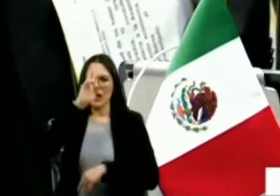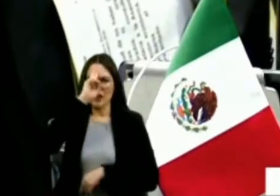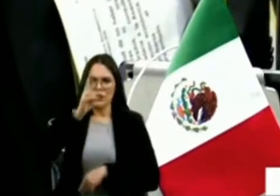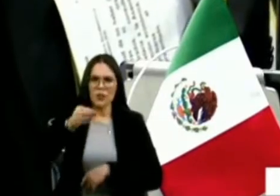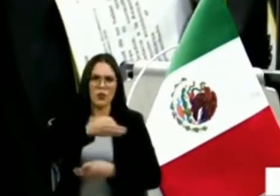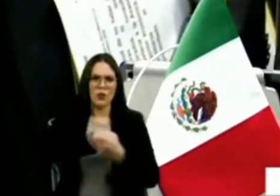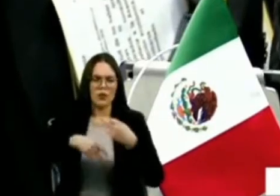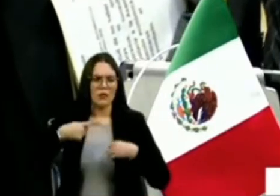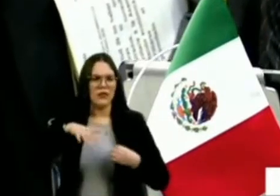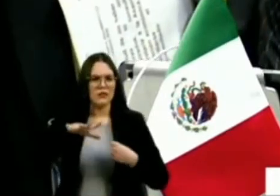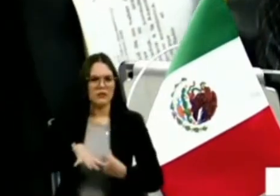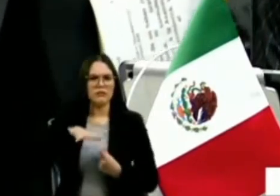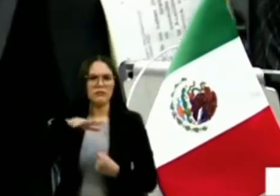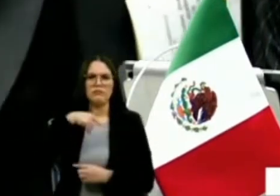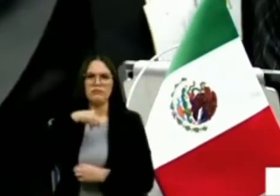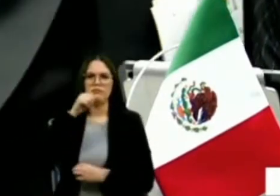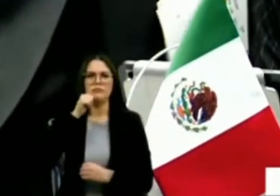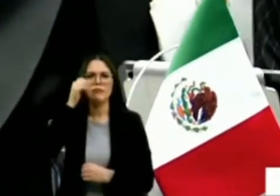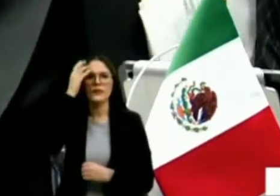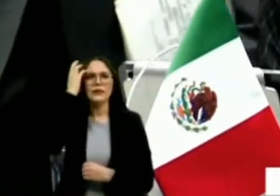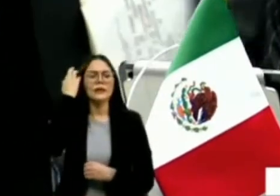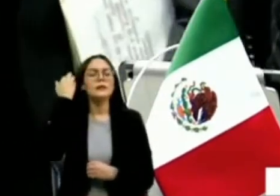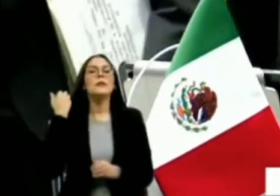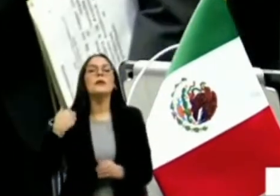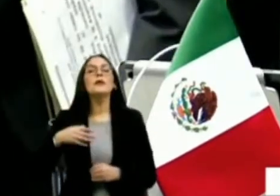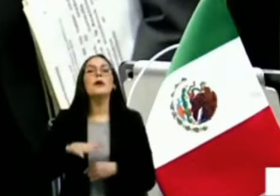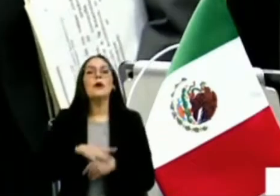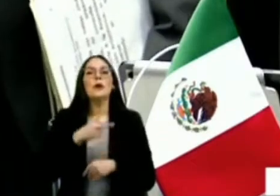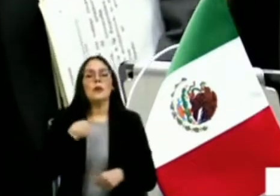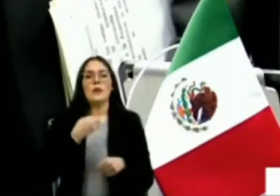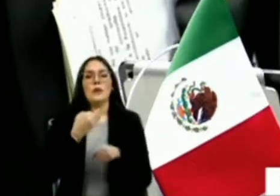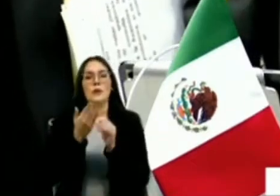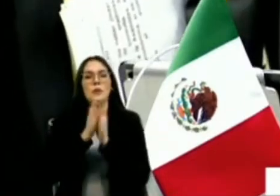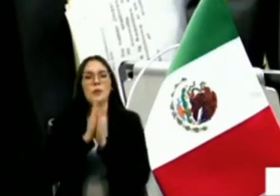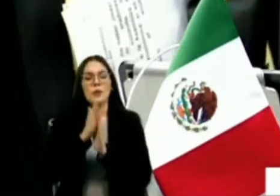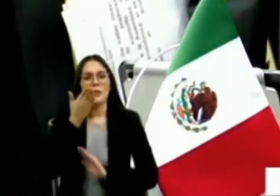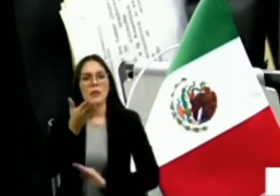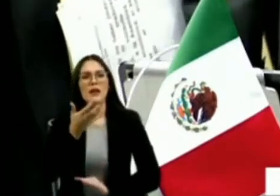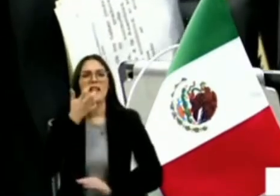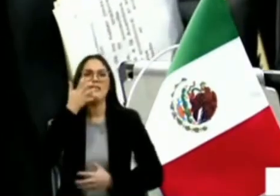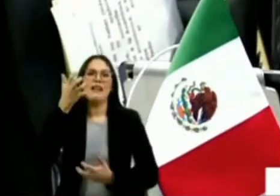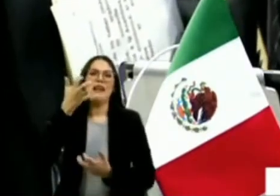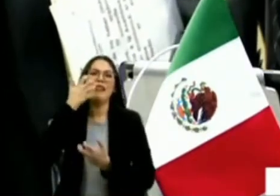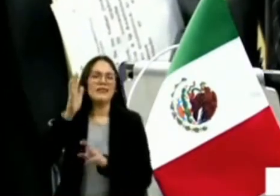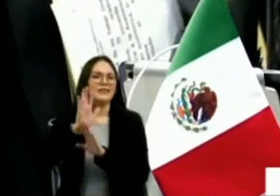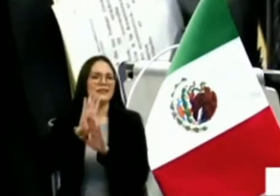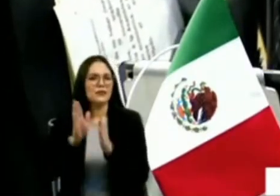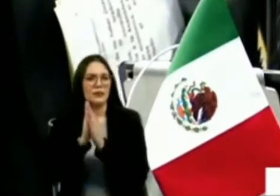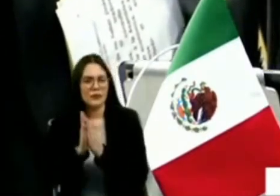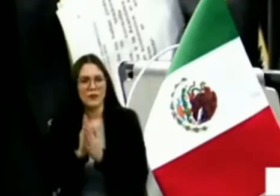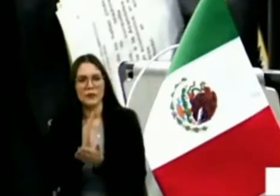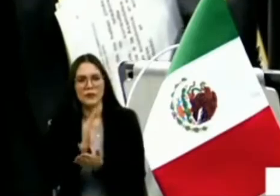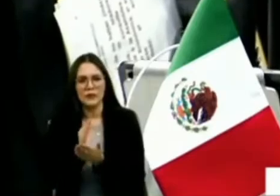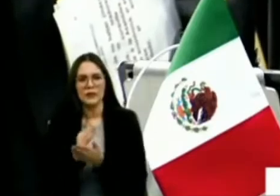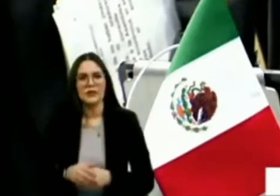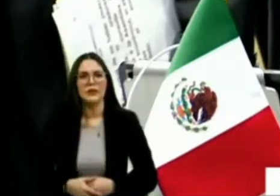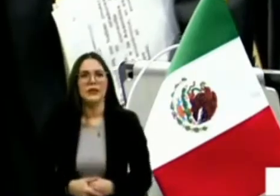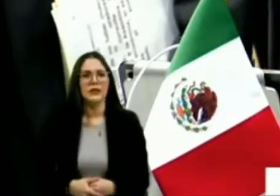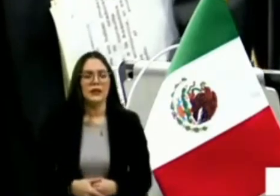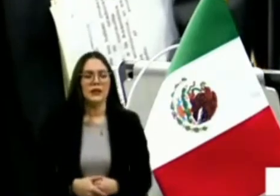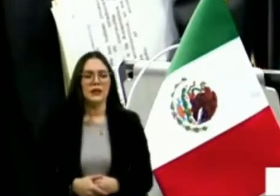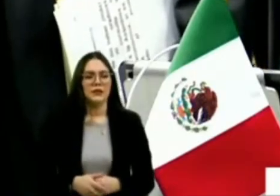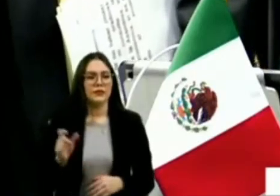es una gracejada, no va a ocurrir de esa manera. Evidentemente va a haber debate, va a haber rispideces y va a haber